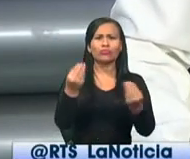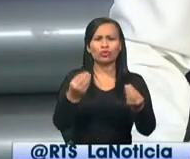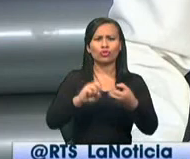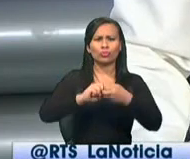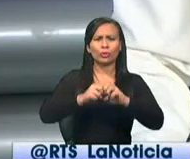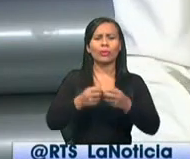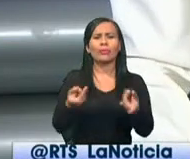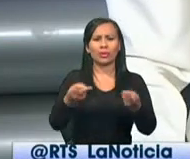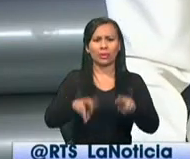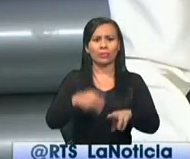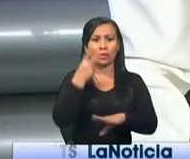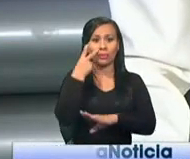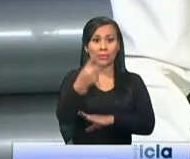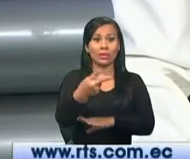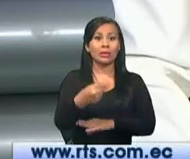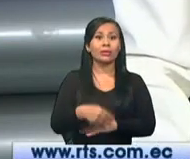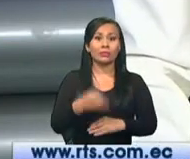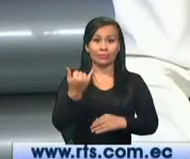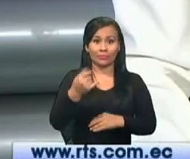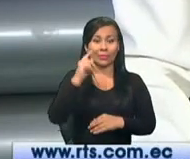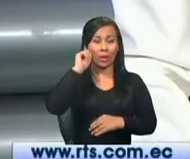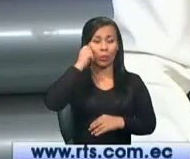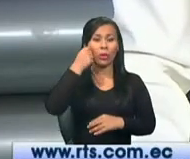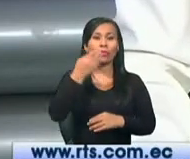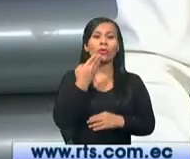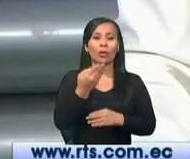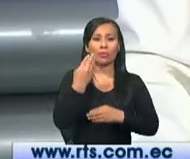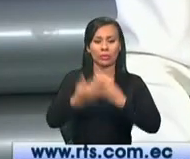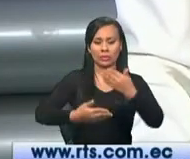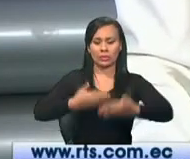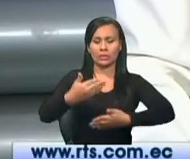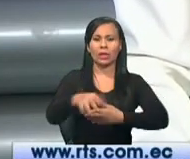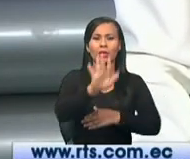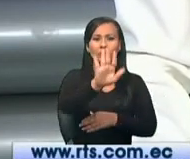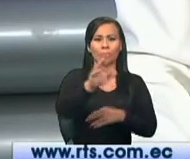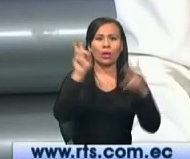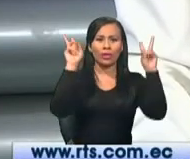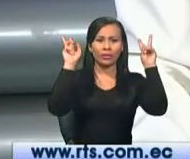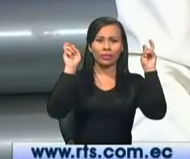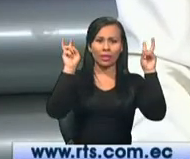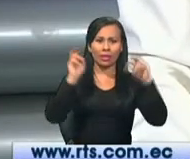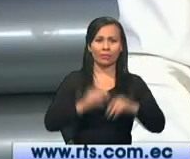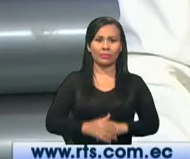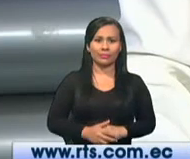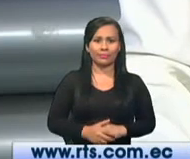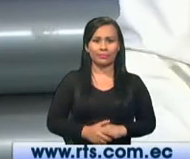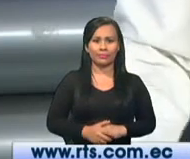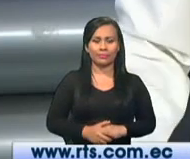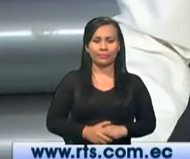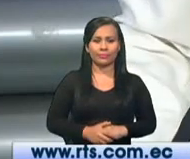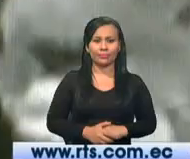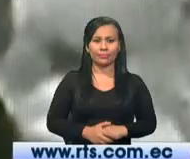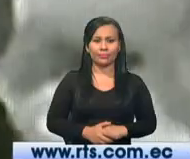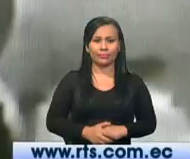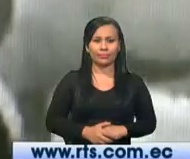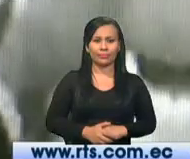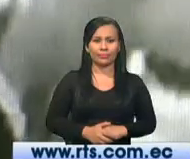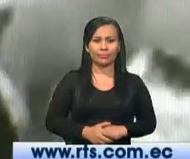agresión. A continuación les presentamos un recuento sobre este tipo de casos registrados en los últimos meses.